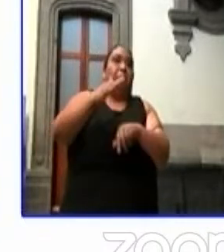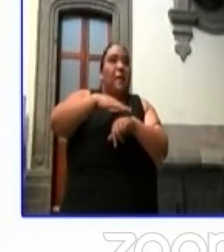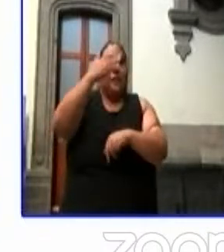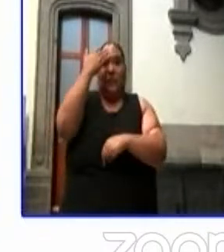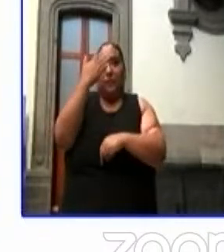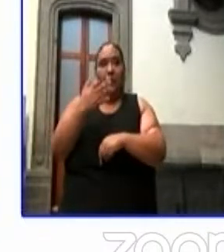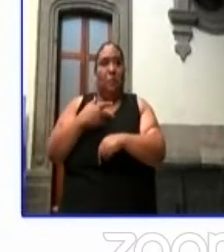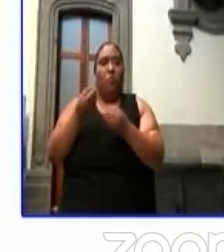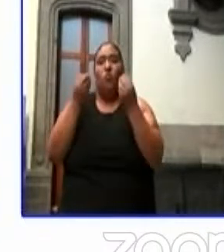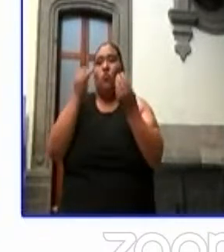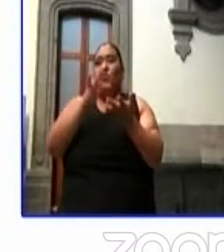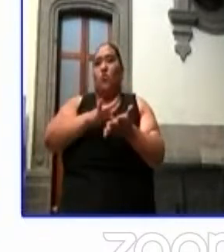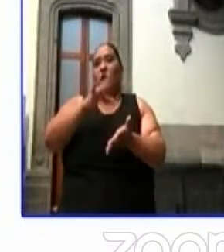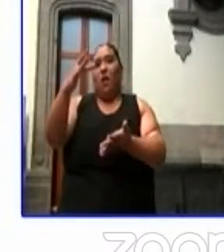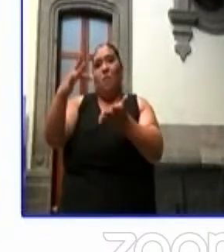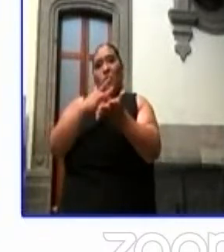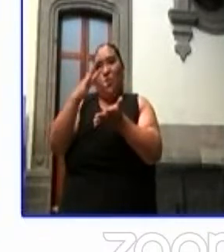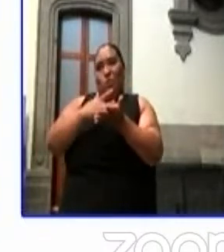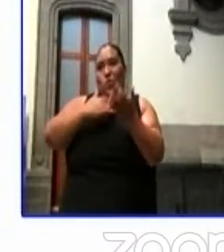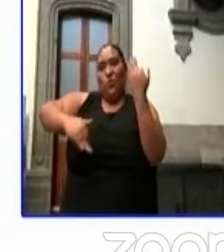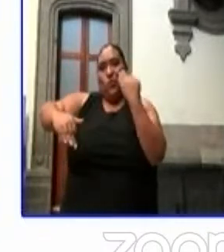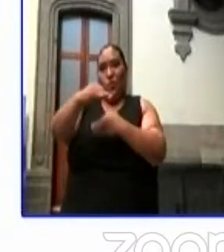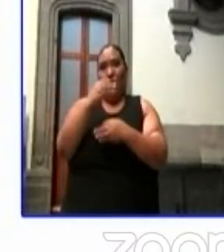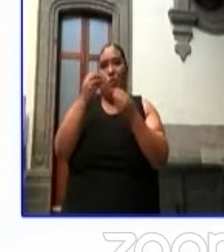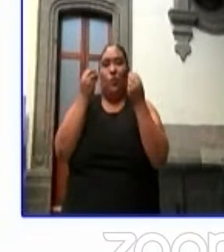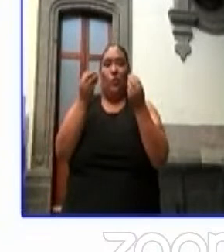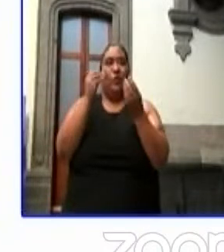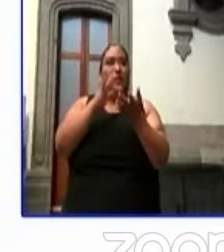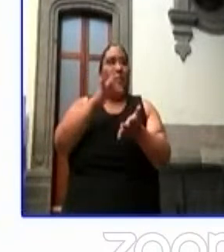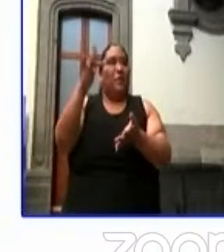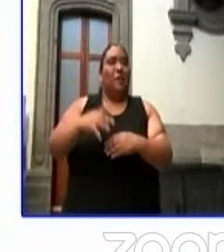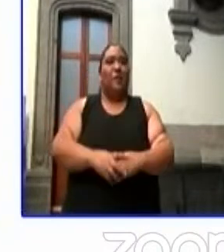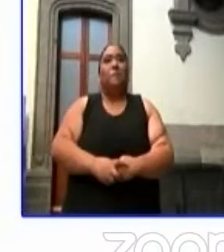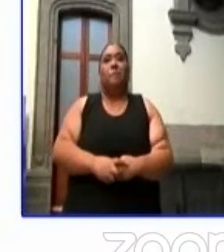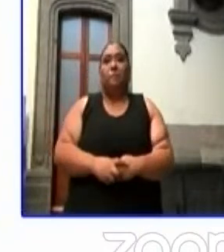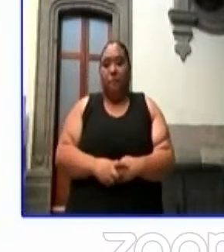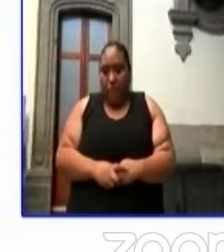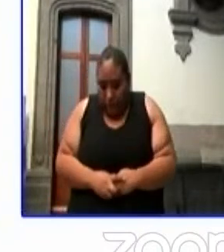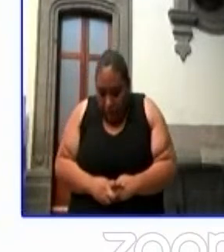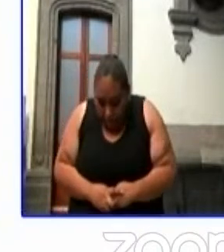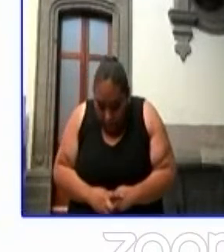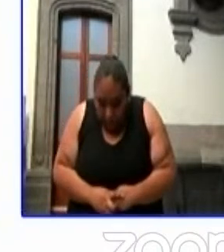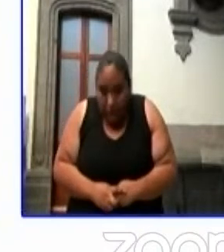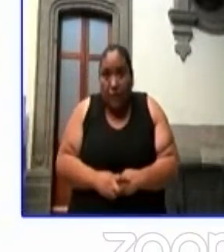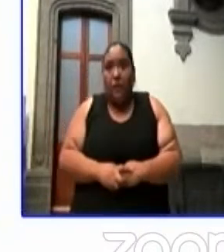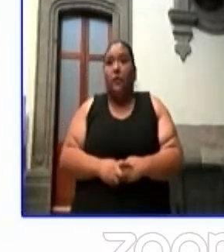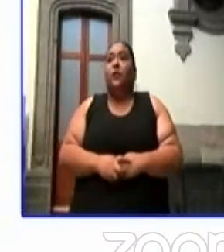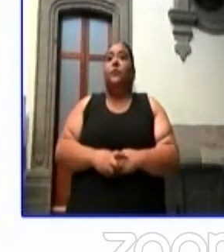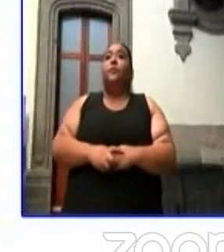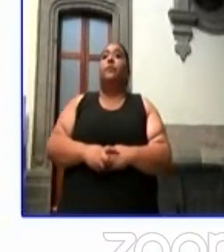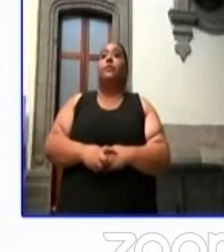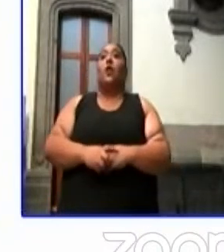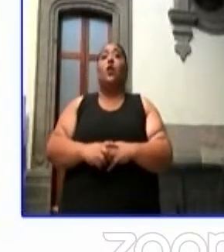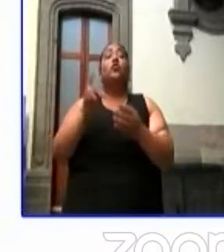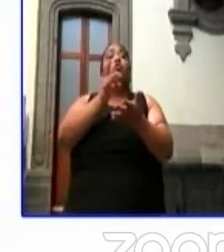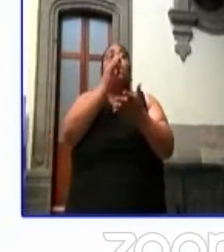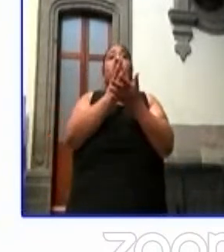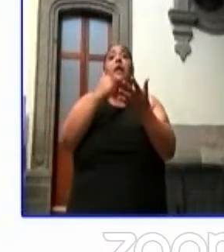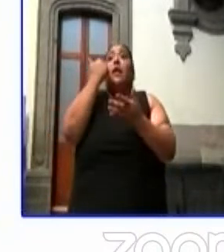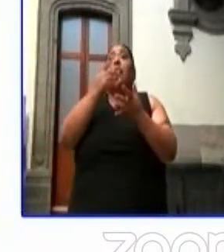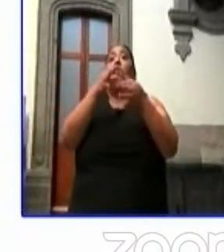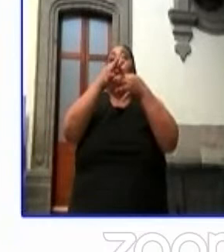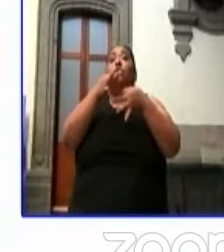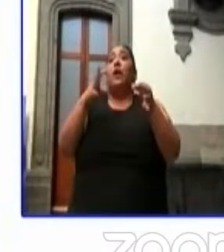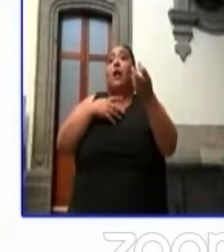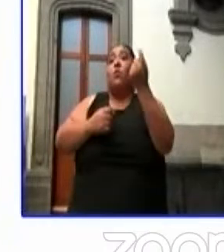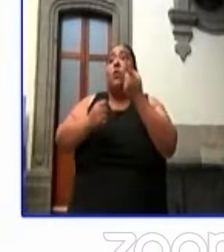por todo el apoyo para ello. Muchísimas, muchísimas gracias. Y solo quiero hacer mención a algunas de las personas que